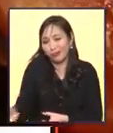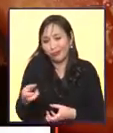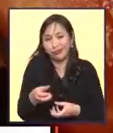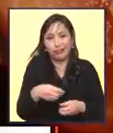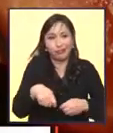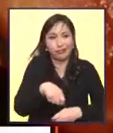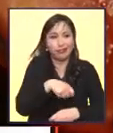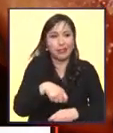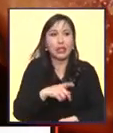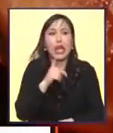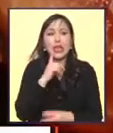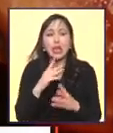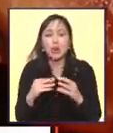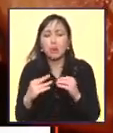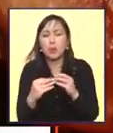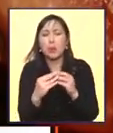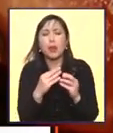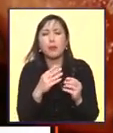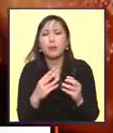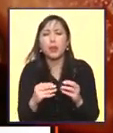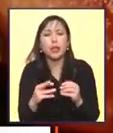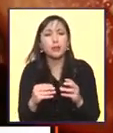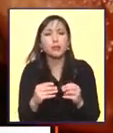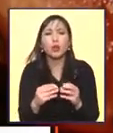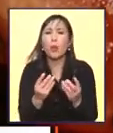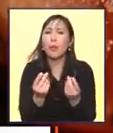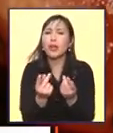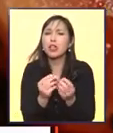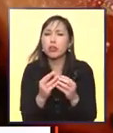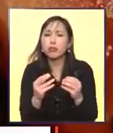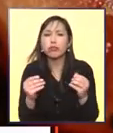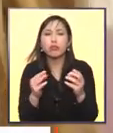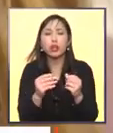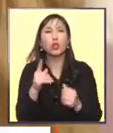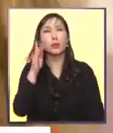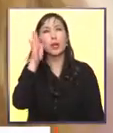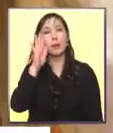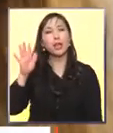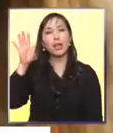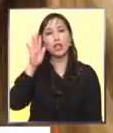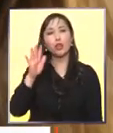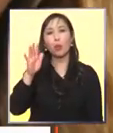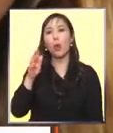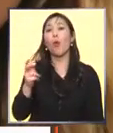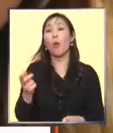Y tiene una consistencia, una textura tan cremosa y espumosa que me imagino le debe dar el huevo.